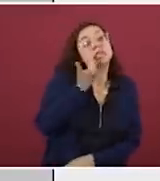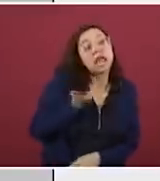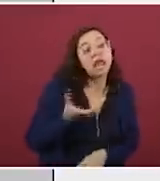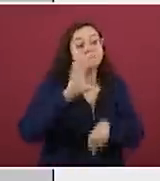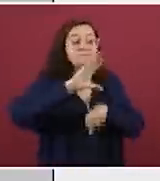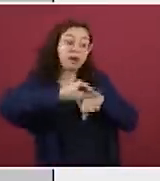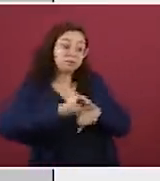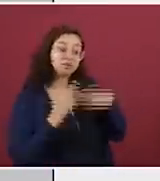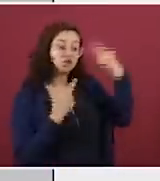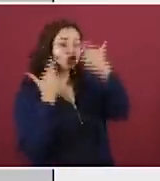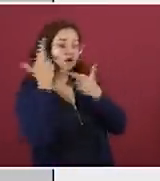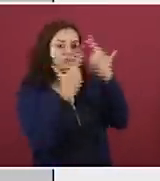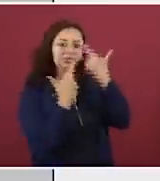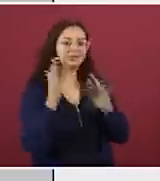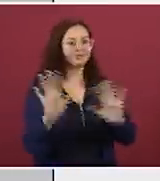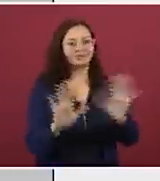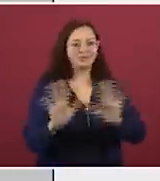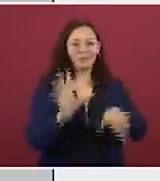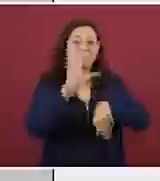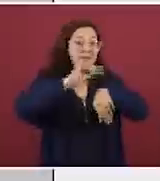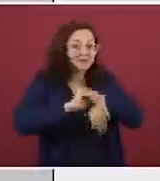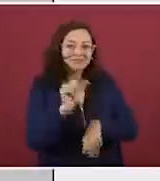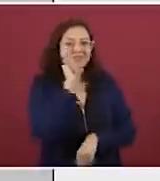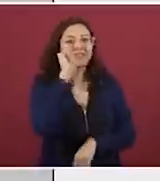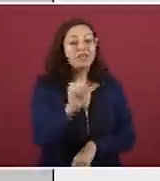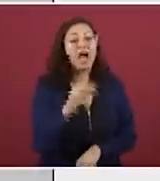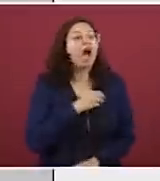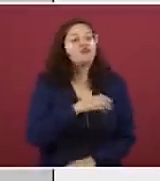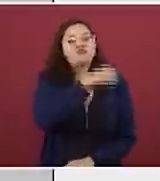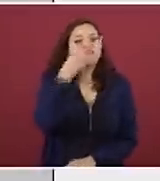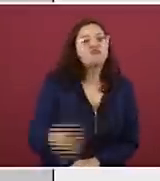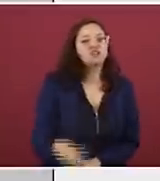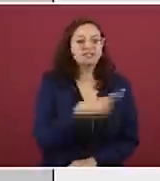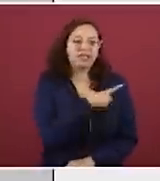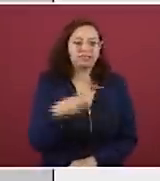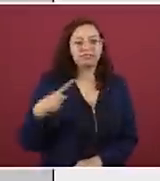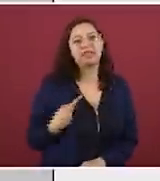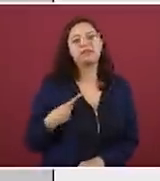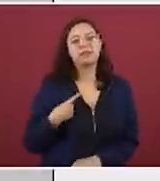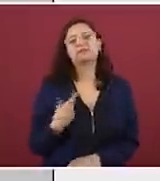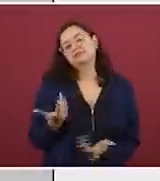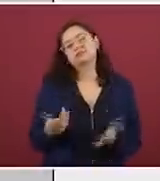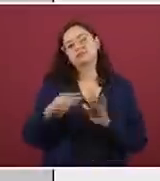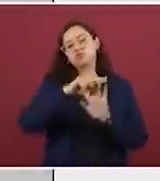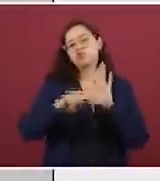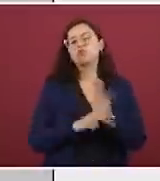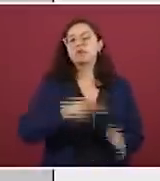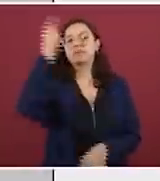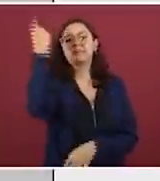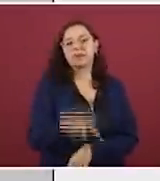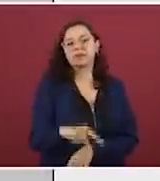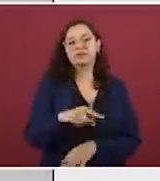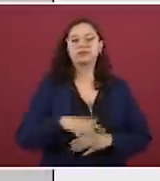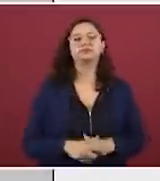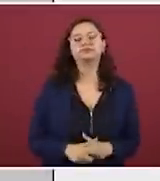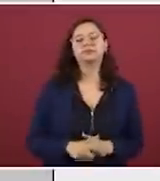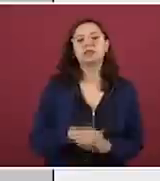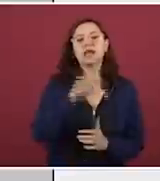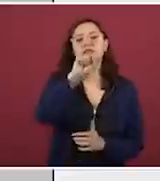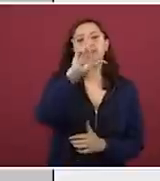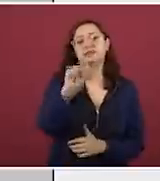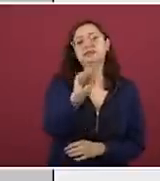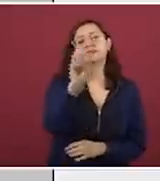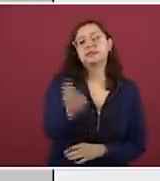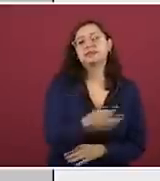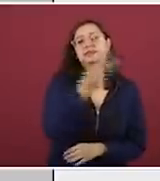verificar, están obligados a permitir la verificación de acuerdo a la norma oficial mexicana. 63